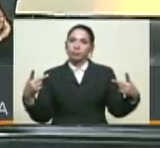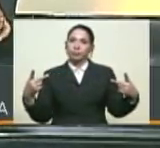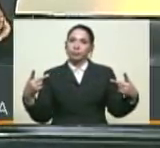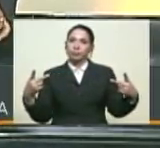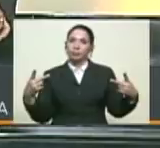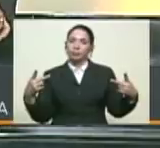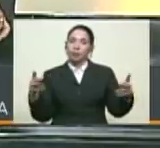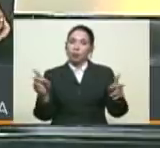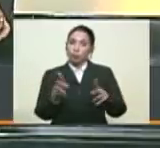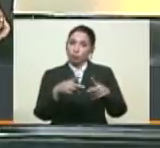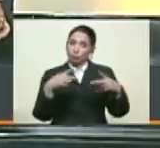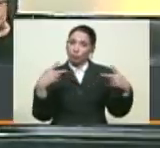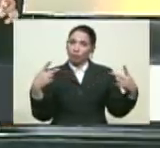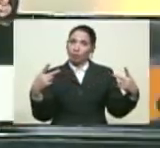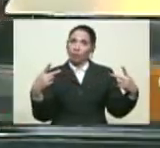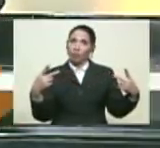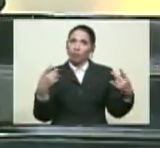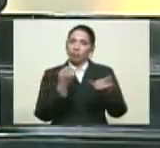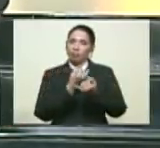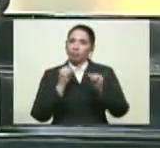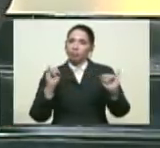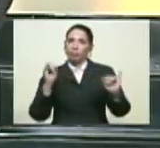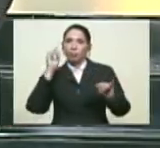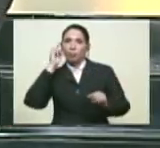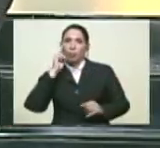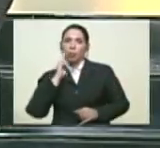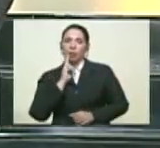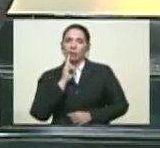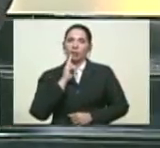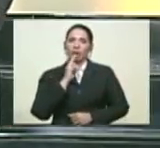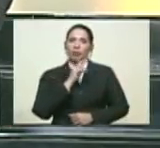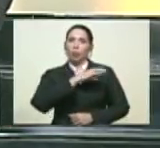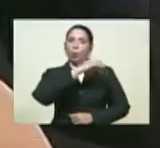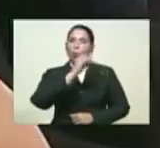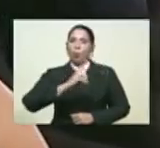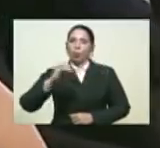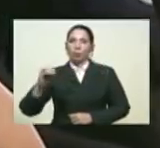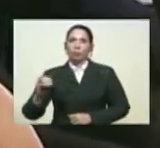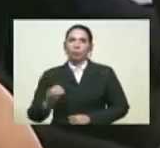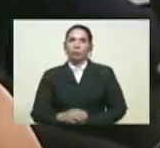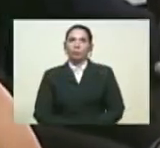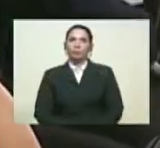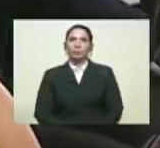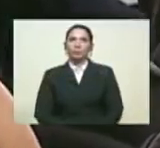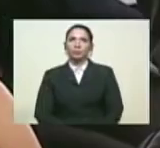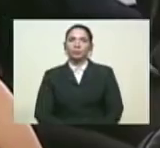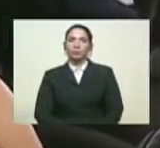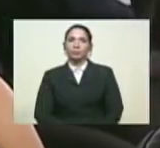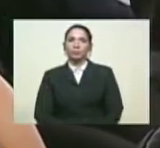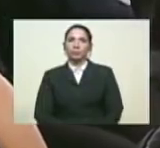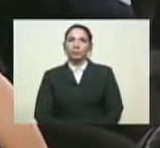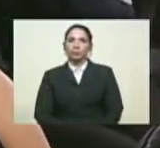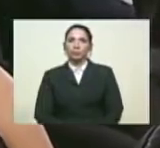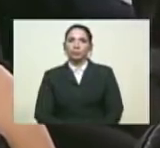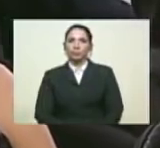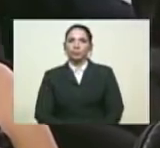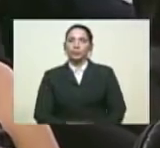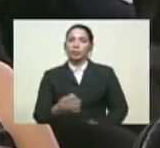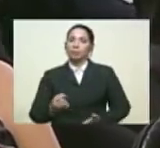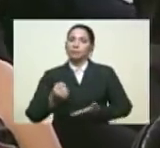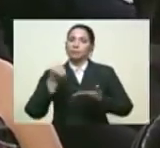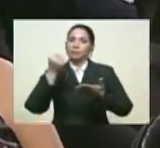periódico independentista bolivariano El Correo del Orinoco y de la entrega del Premio Nacional de